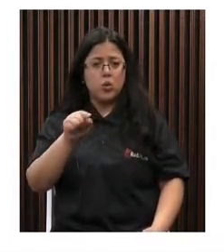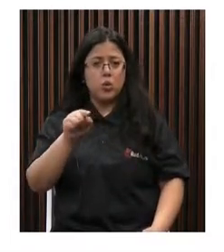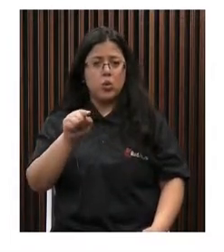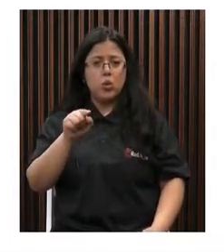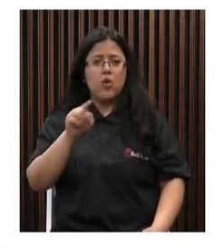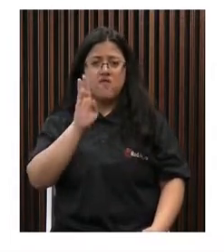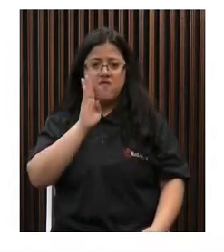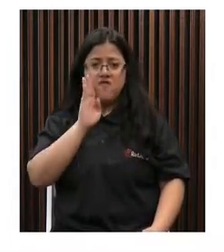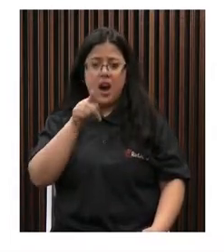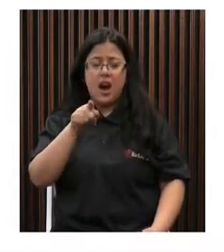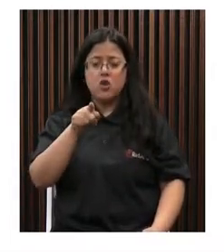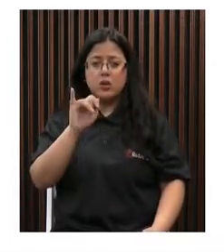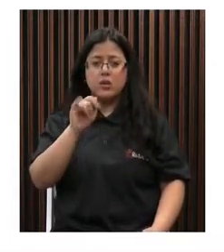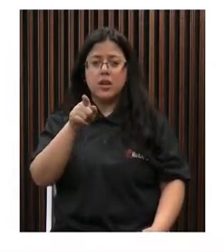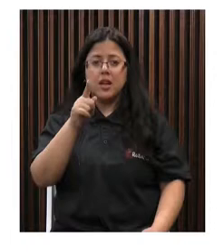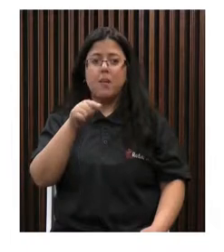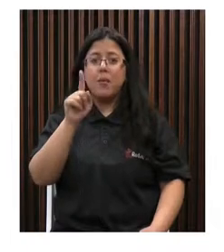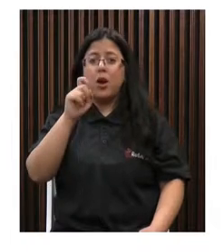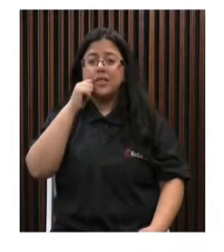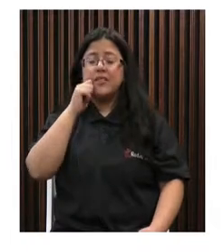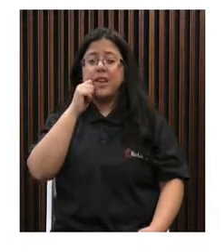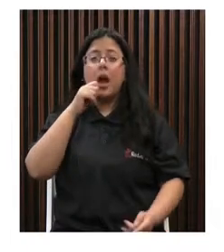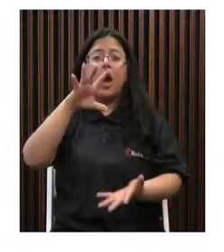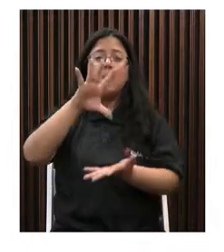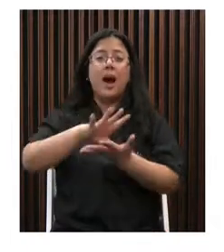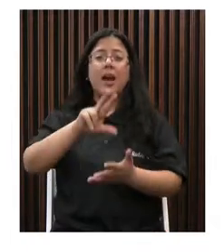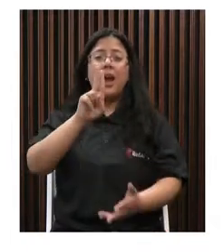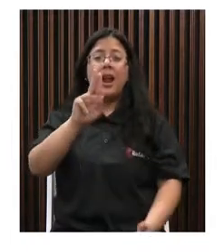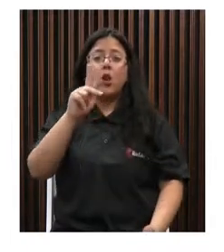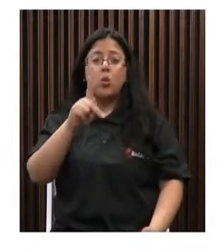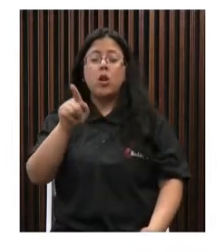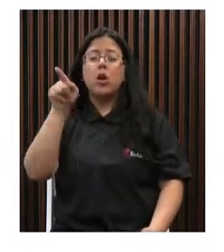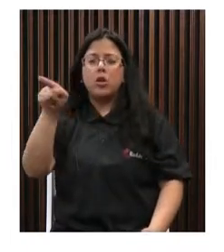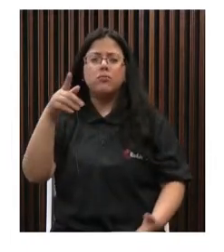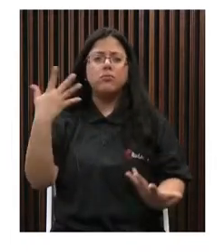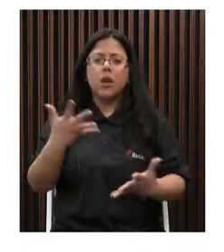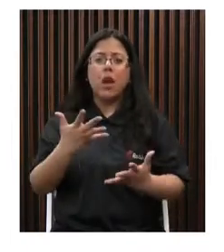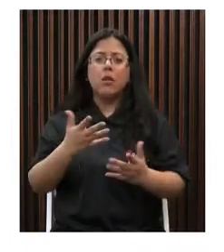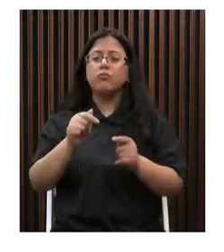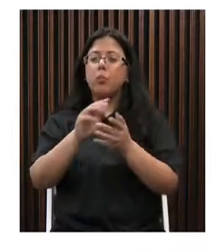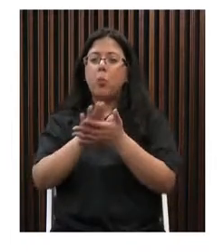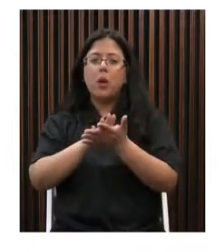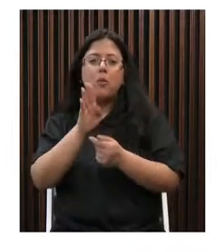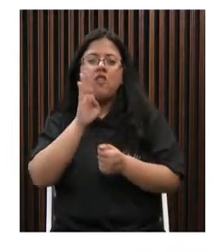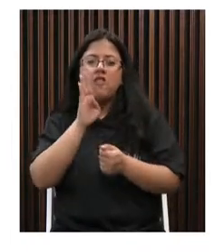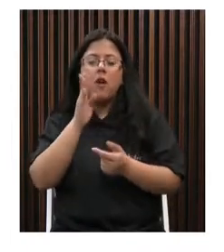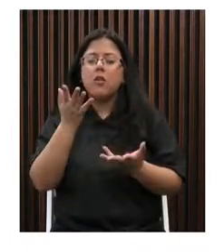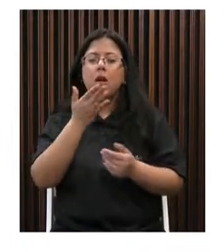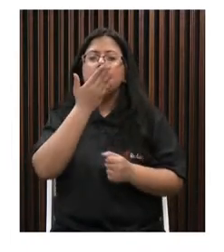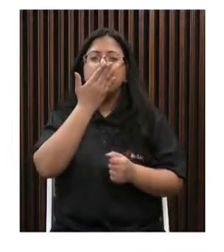10 años en el Reino Unido ha habido una campaña para aquellos baños con mejor